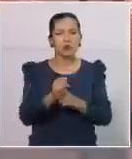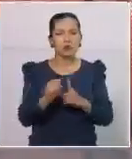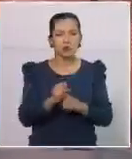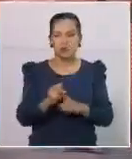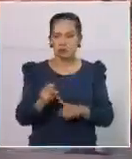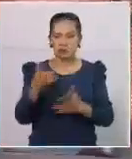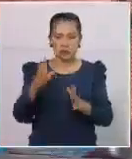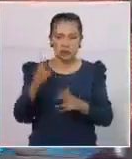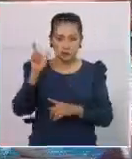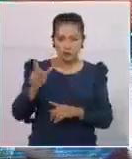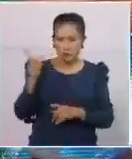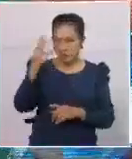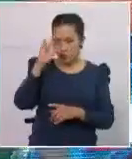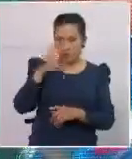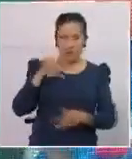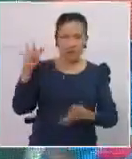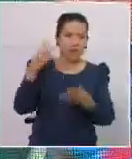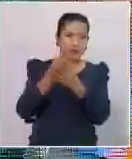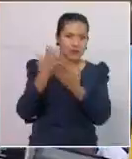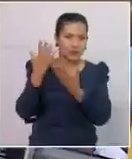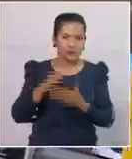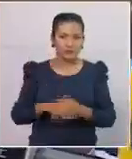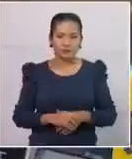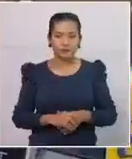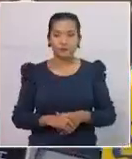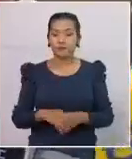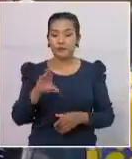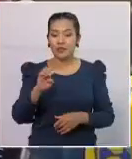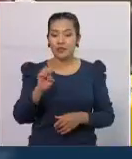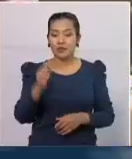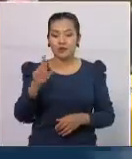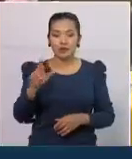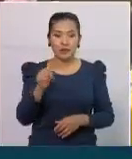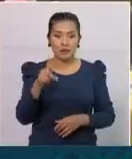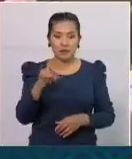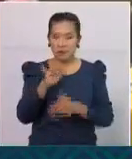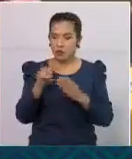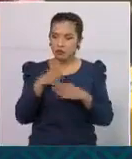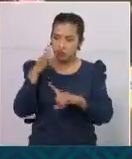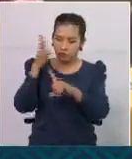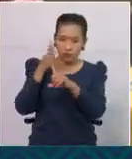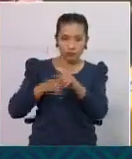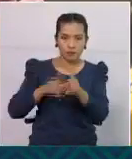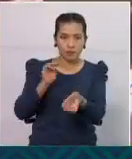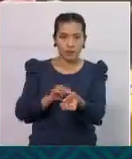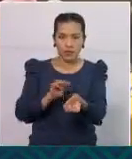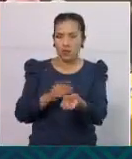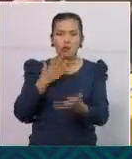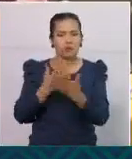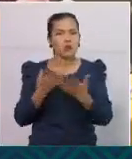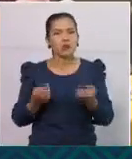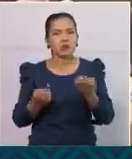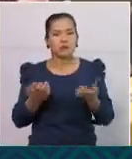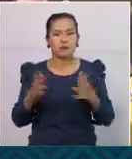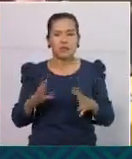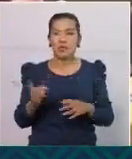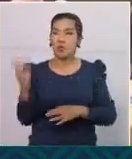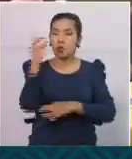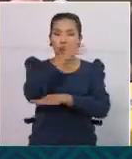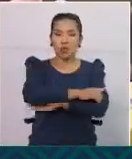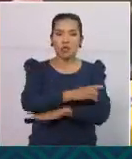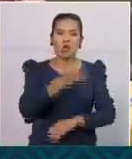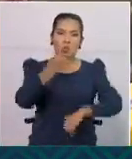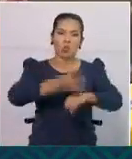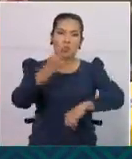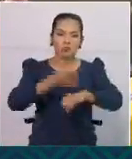El recluso, César Apaza. El paciente se encuentra estable. El paciente recibe mínimo 4 controles al día